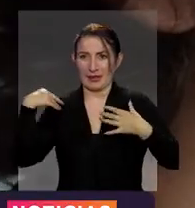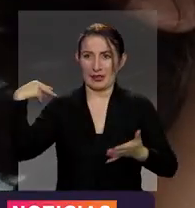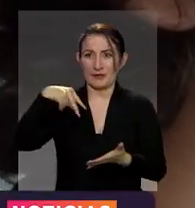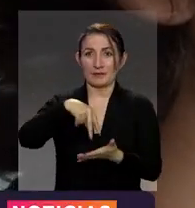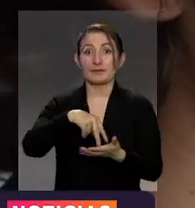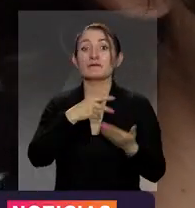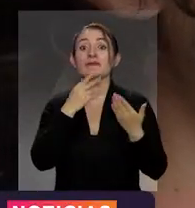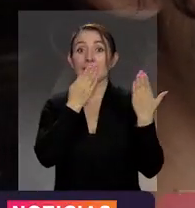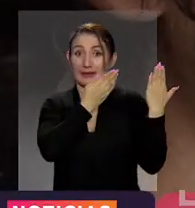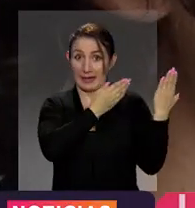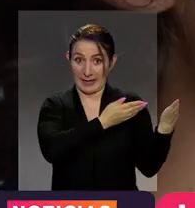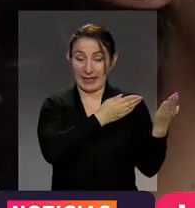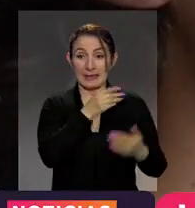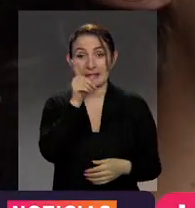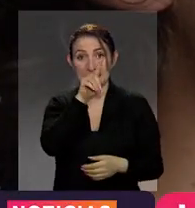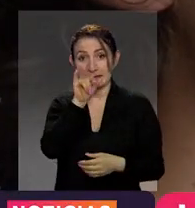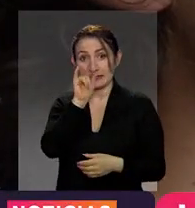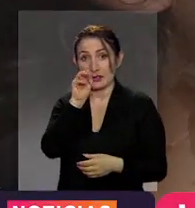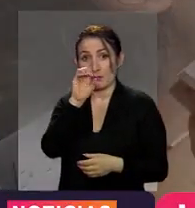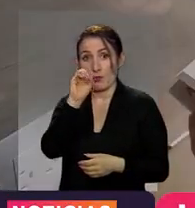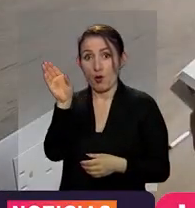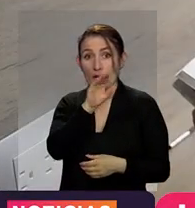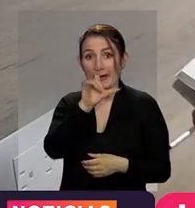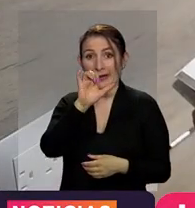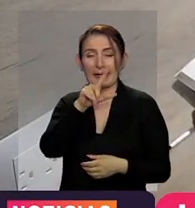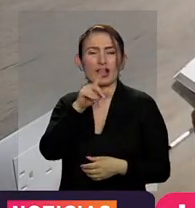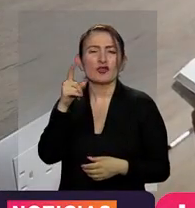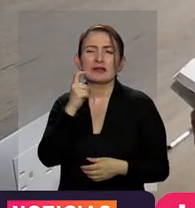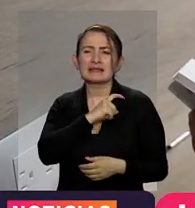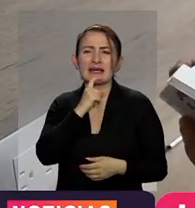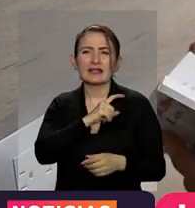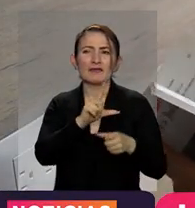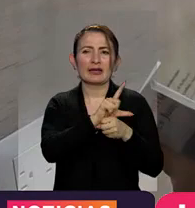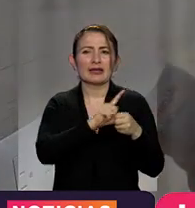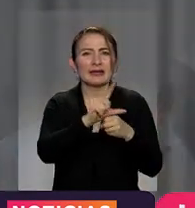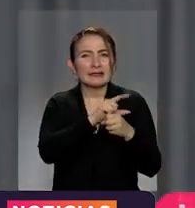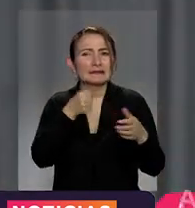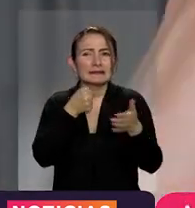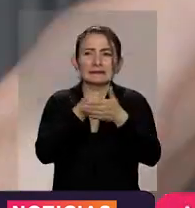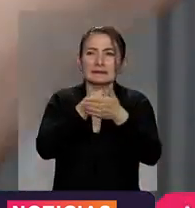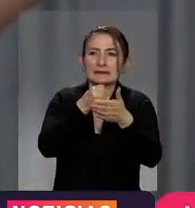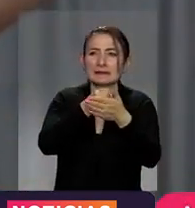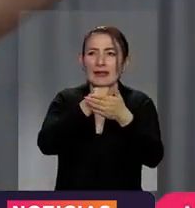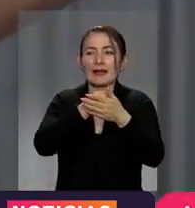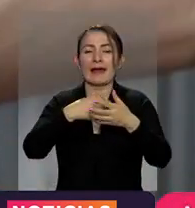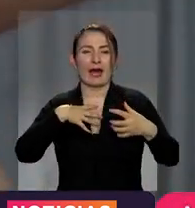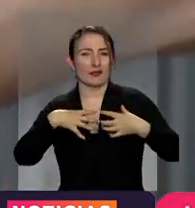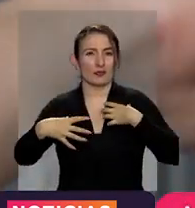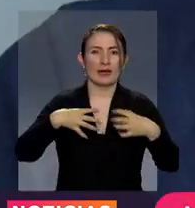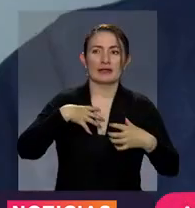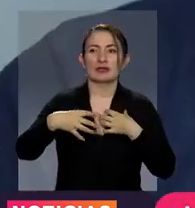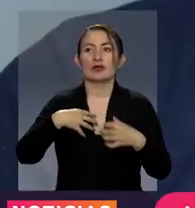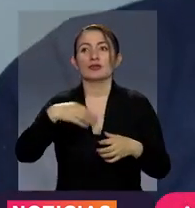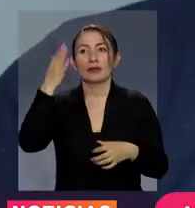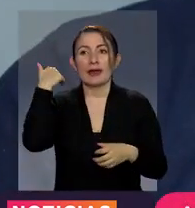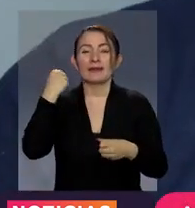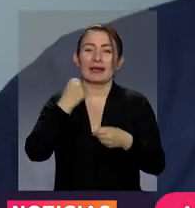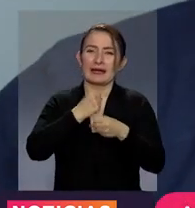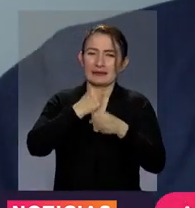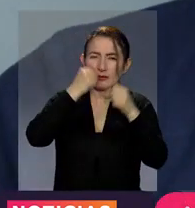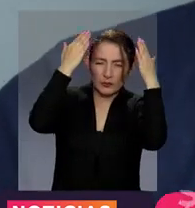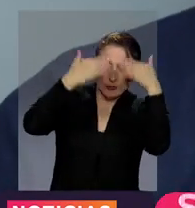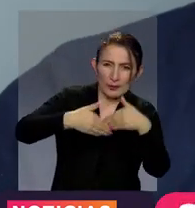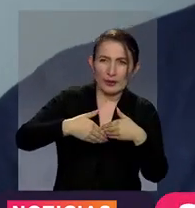él es simón elías un joven de la localidad santa fe que nunca paró de buscar su sueño en la actuación de